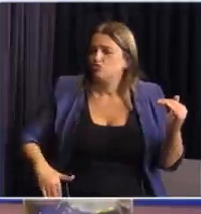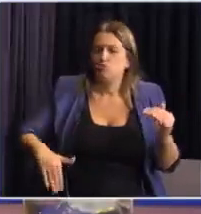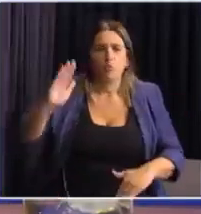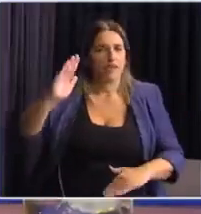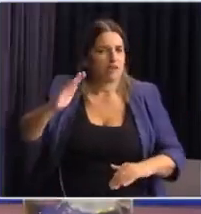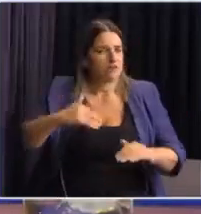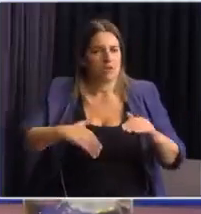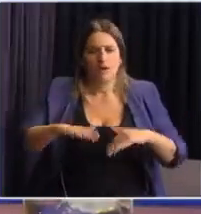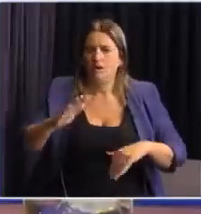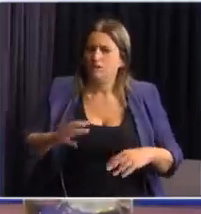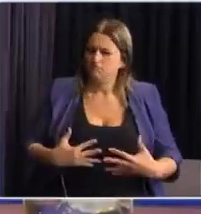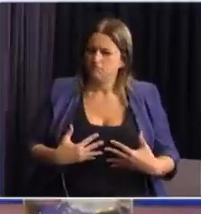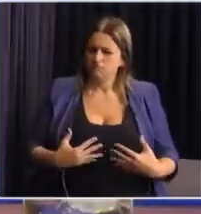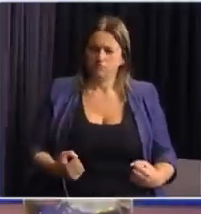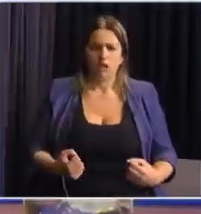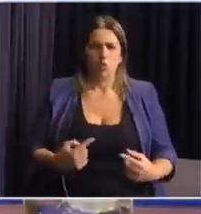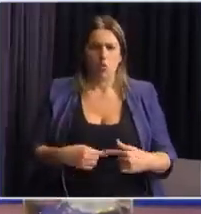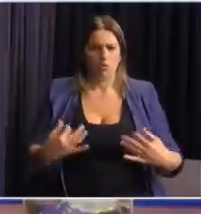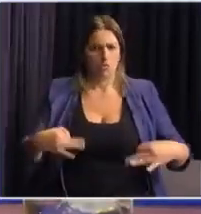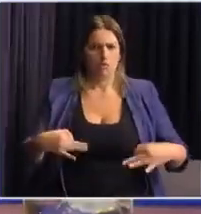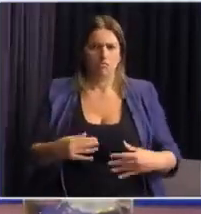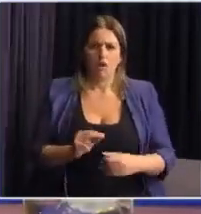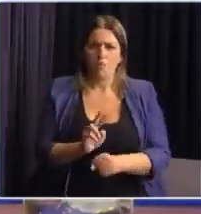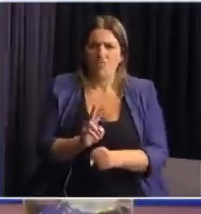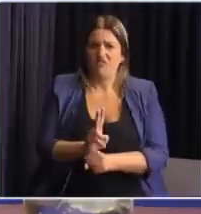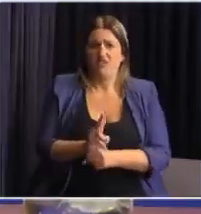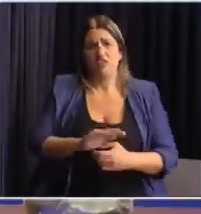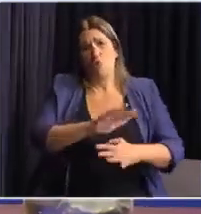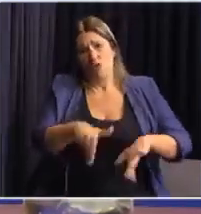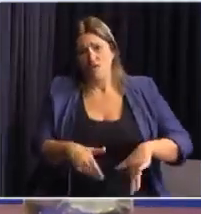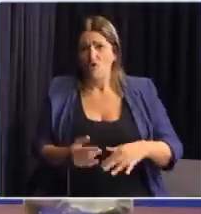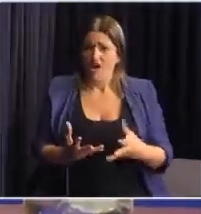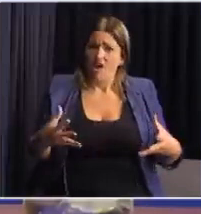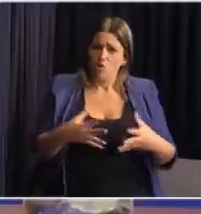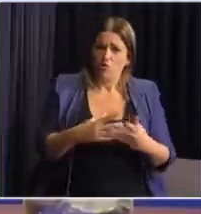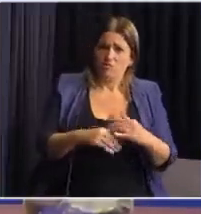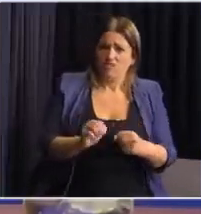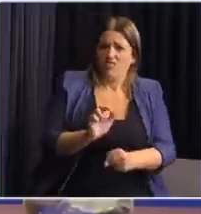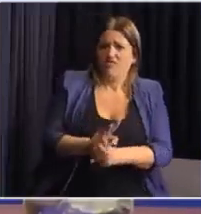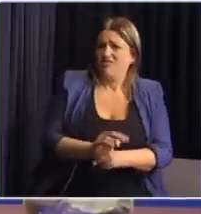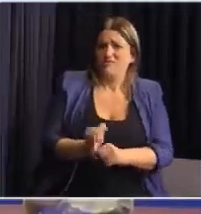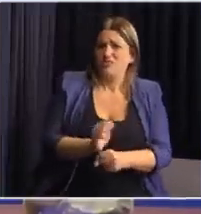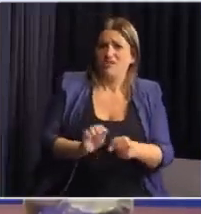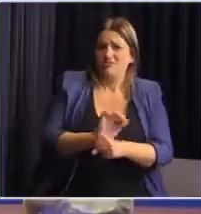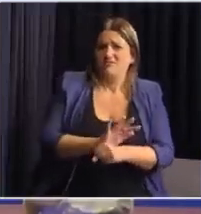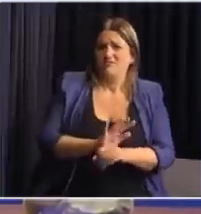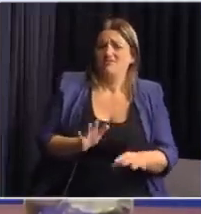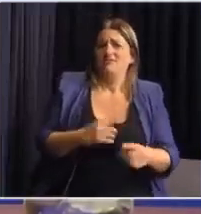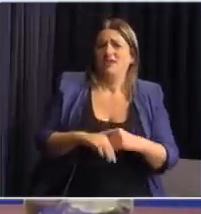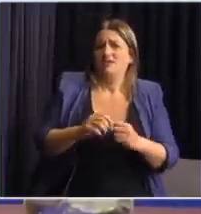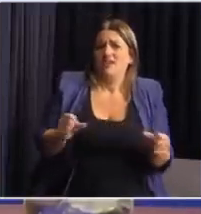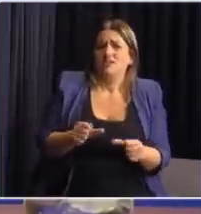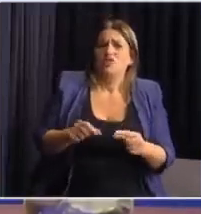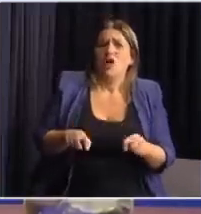enfermedad, ya tienen una defensa, o sea que de alguna manera forman parte del rebaño, tienen una inmunidad de rebaño